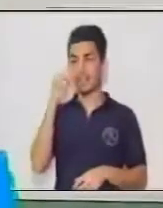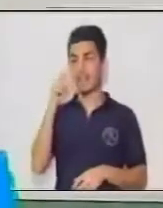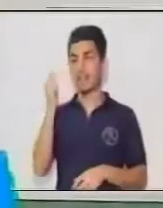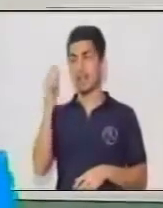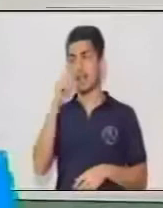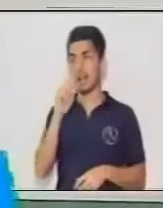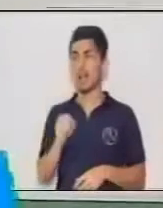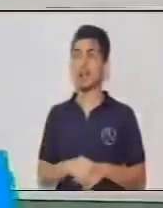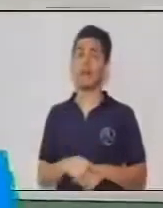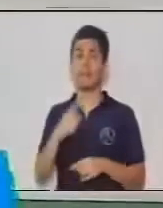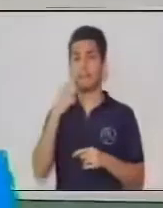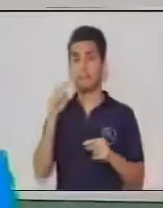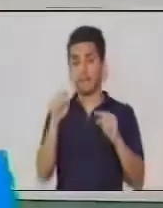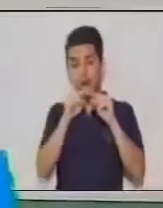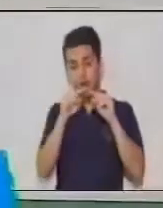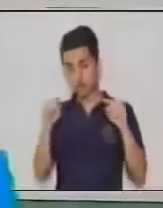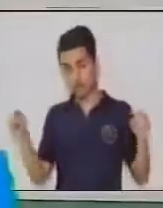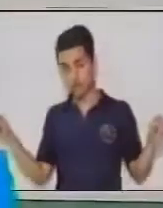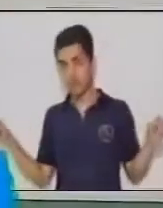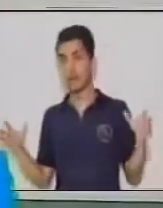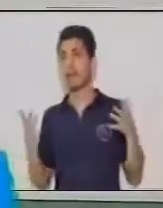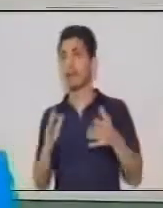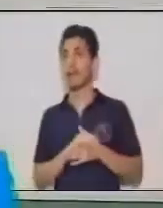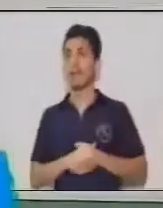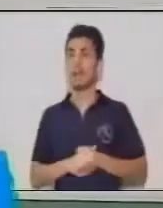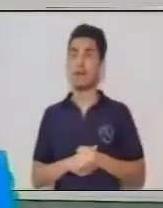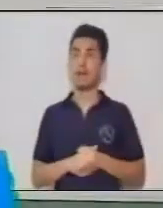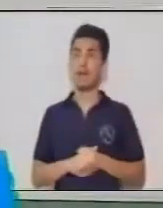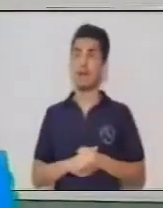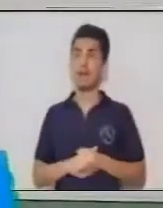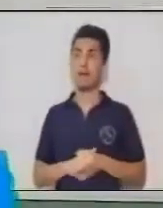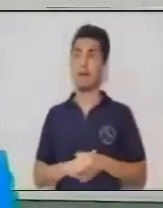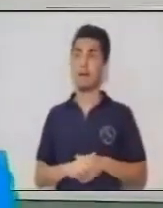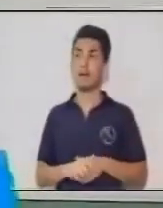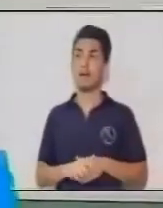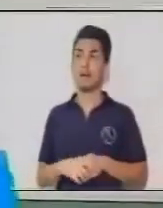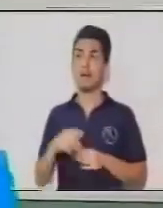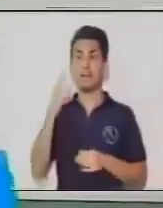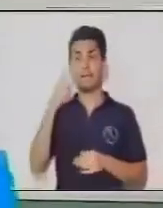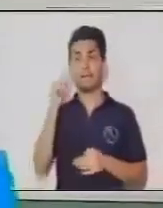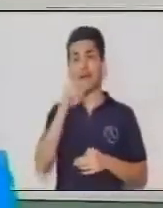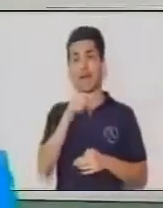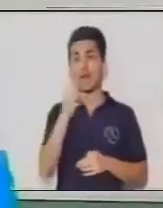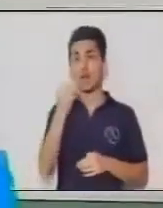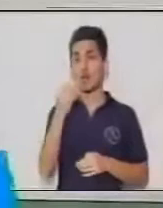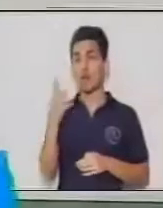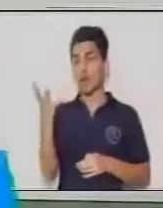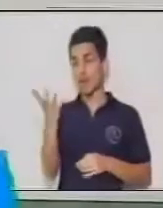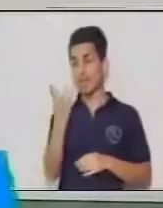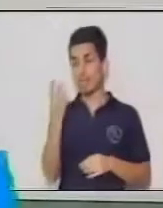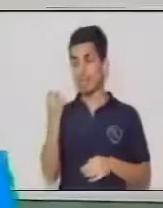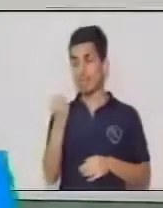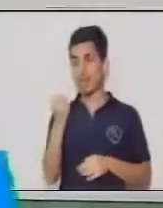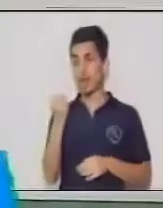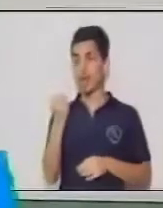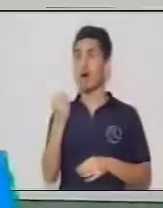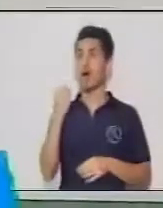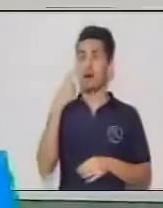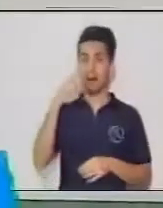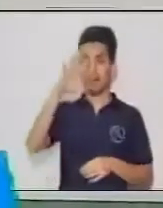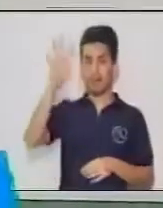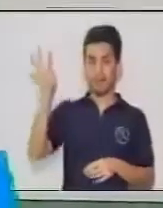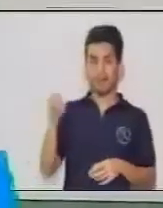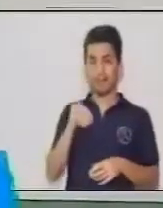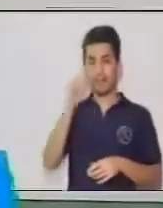Asíntota horizontal, ¿sí? Va a ser este número entero que nos ha quedado de la